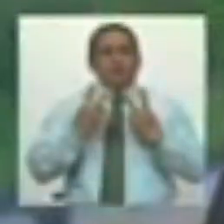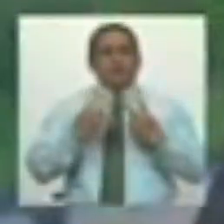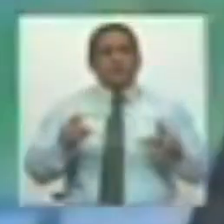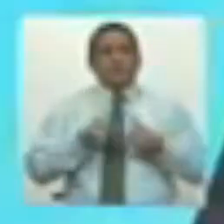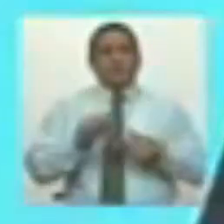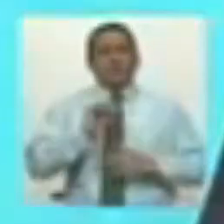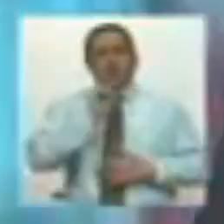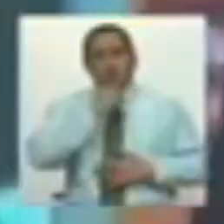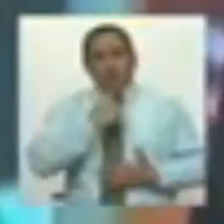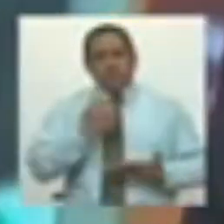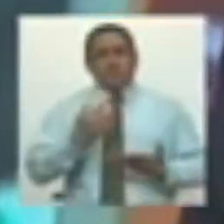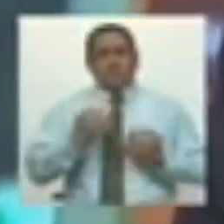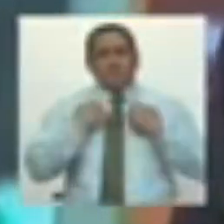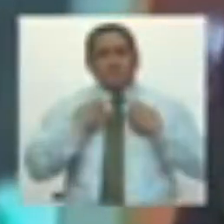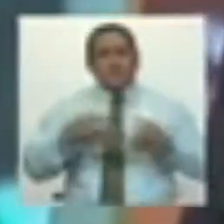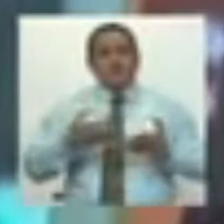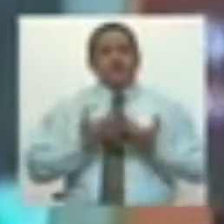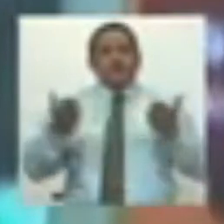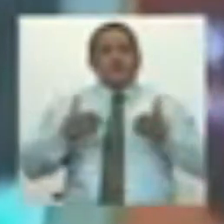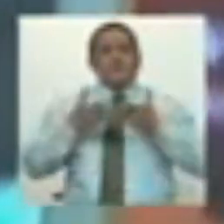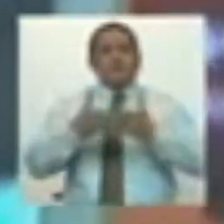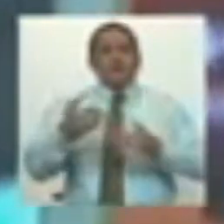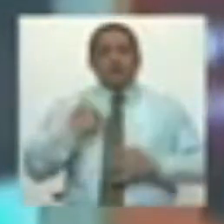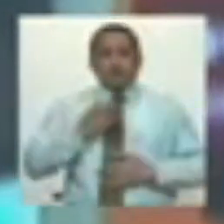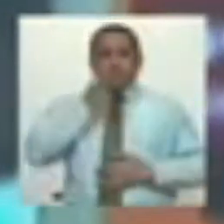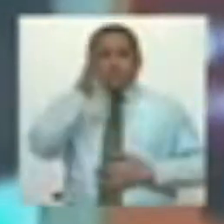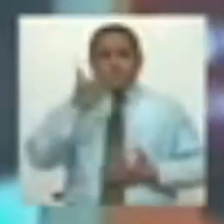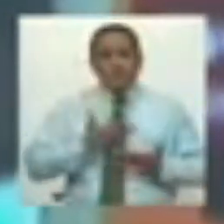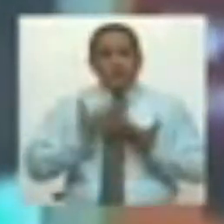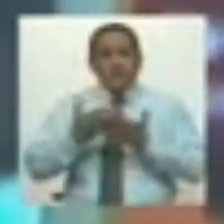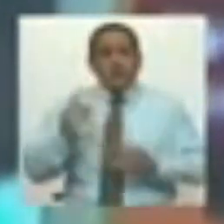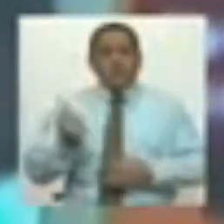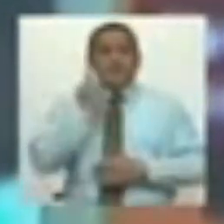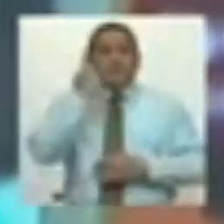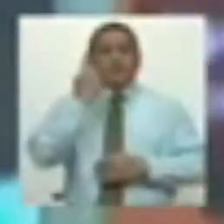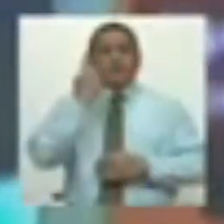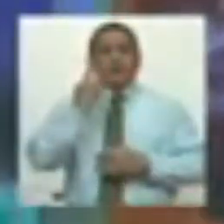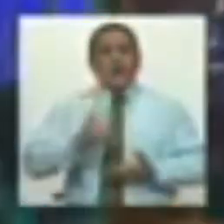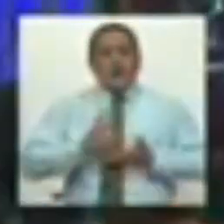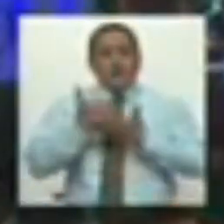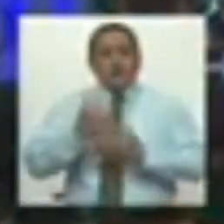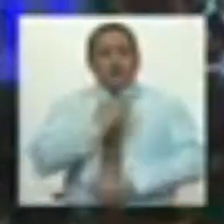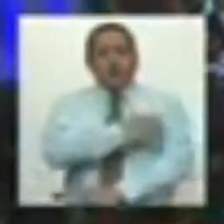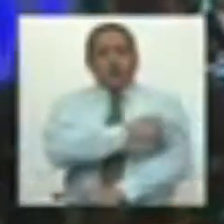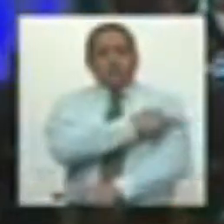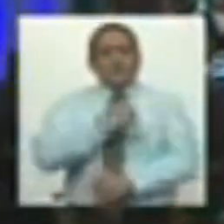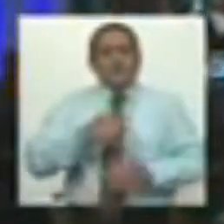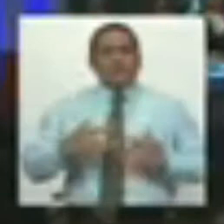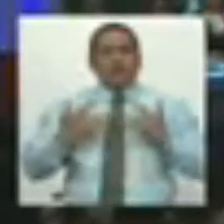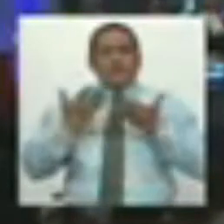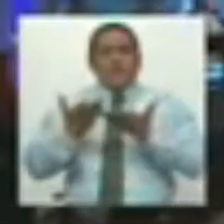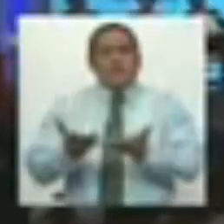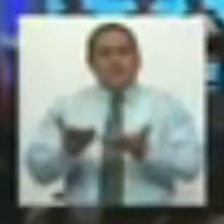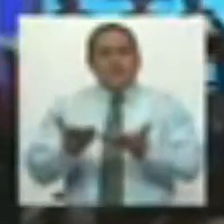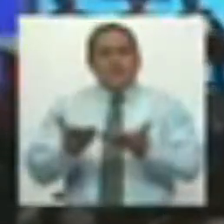doloroso en pisco nosotros fuimos y nos constituimos los primeros con el hospital de solidaridad